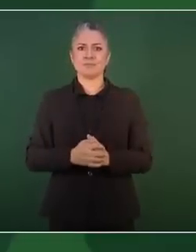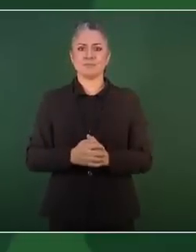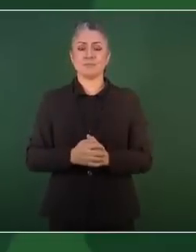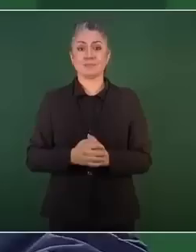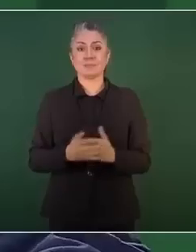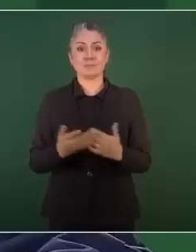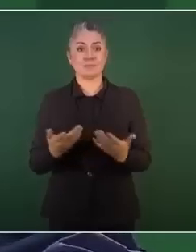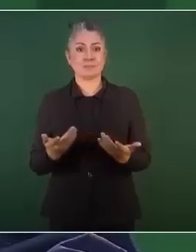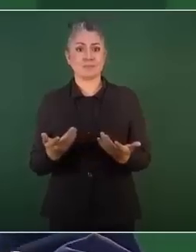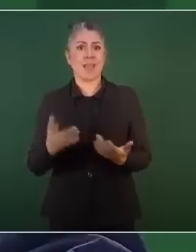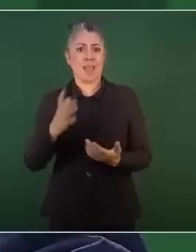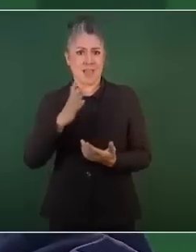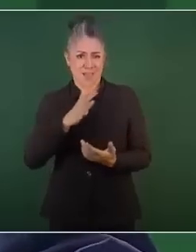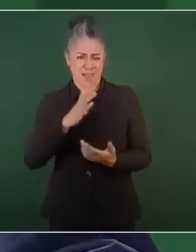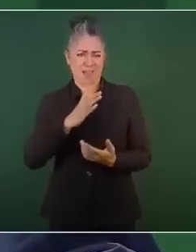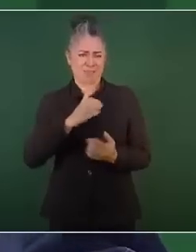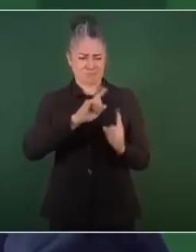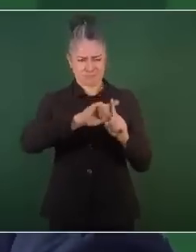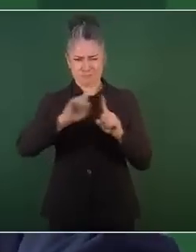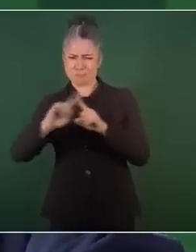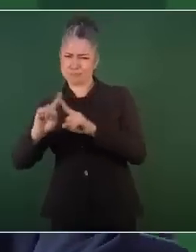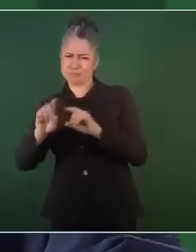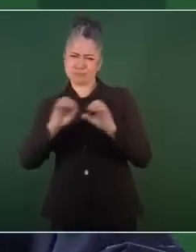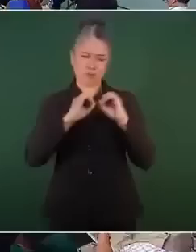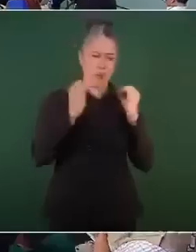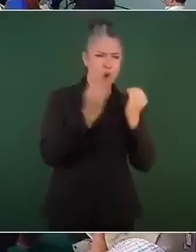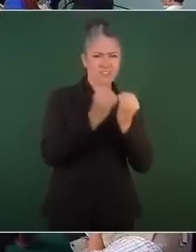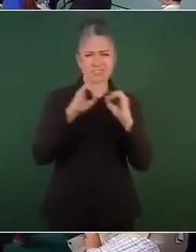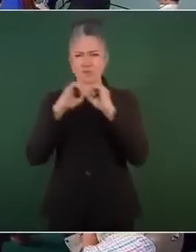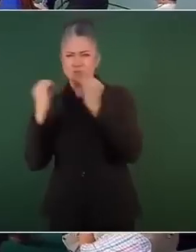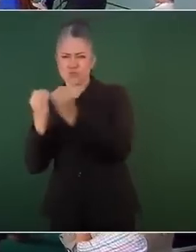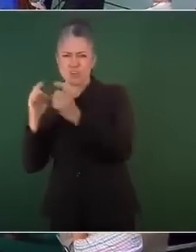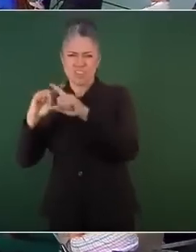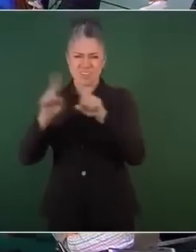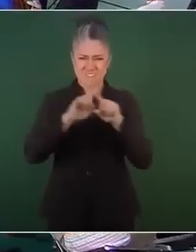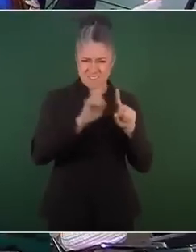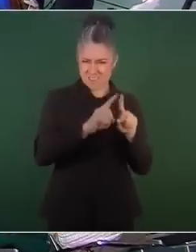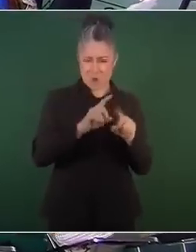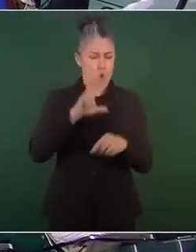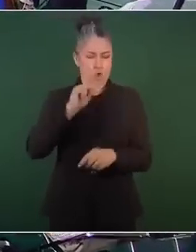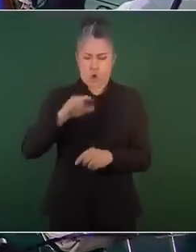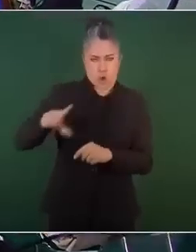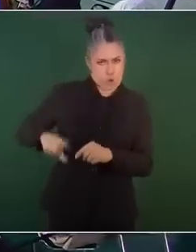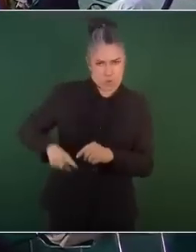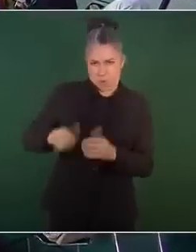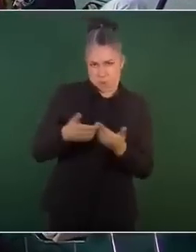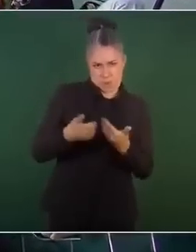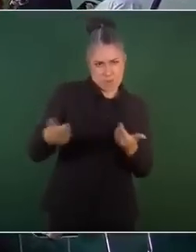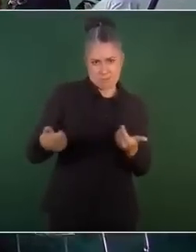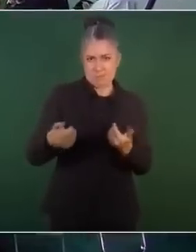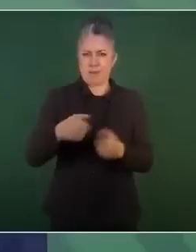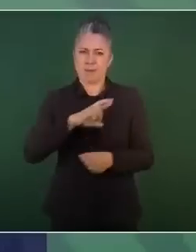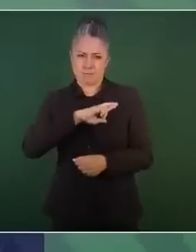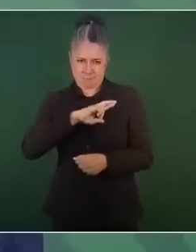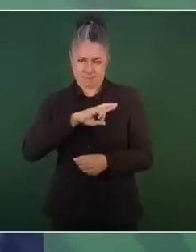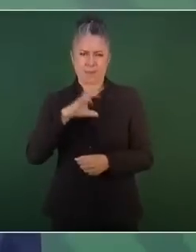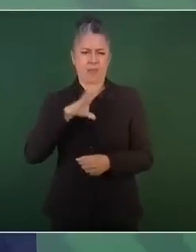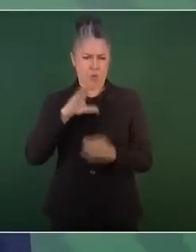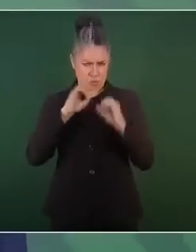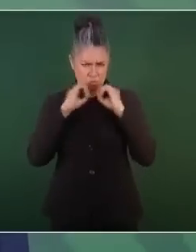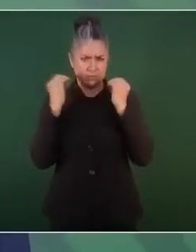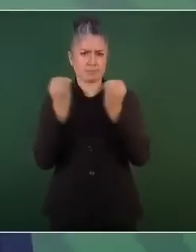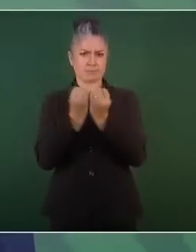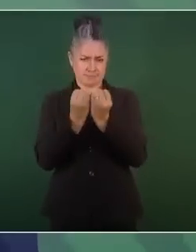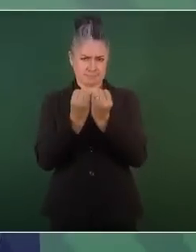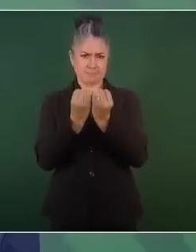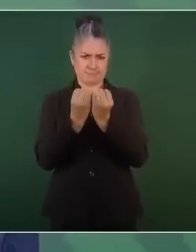Y hay muchas organizaciones no gubernamentales que